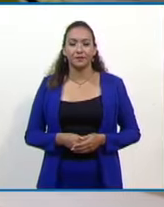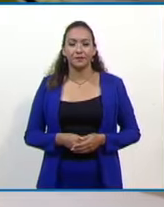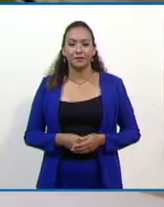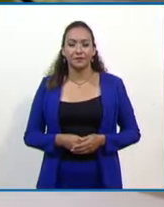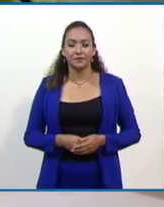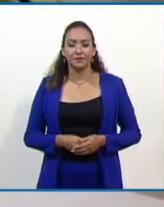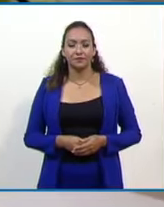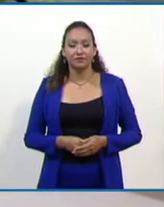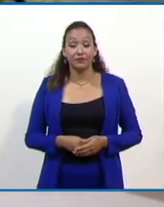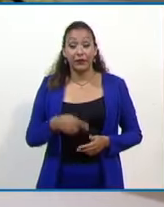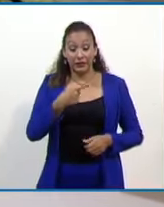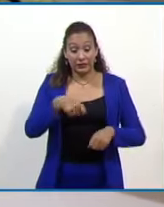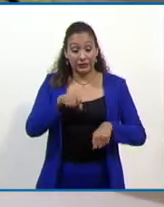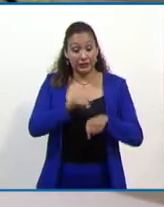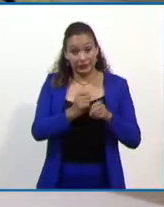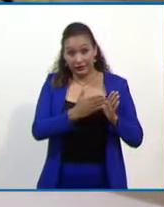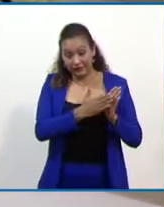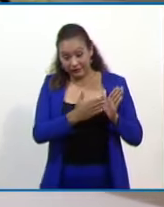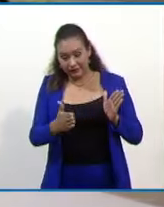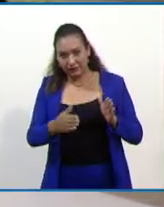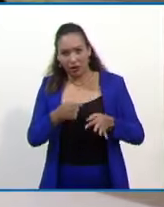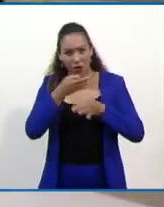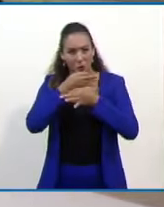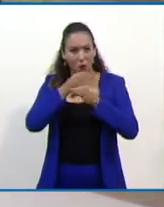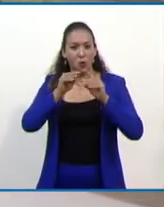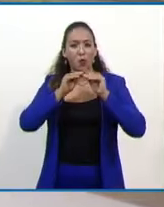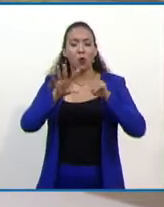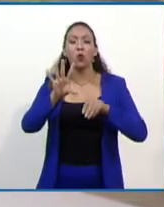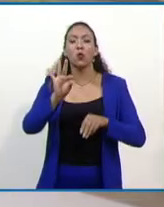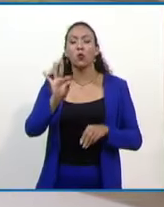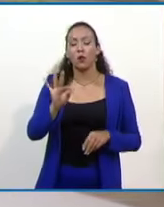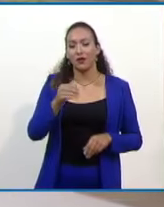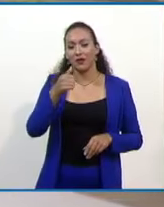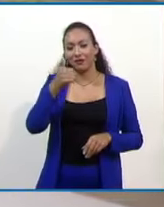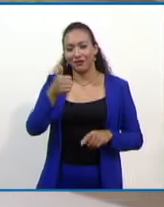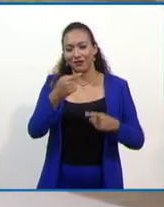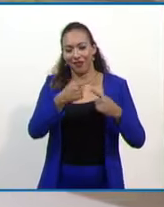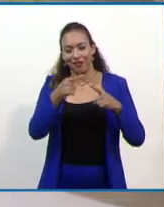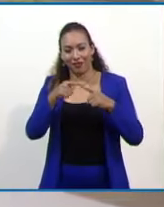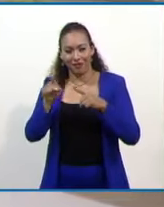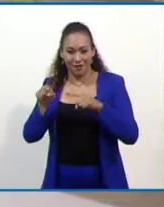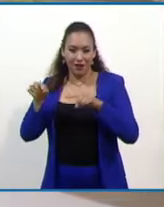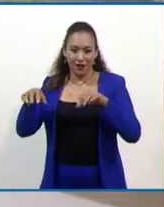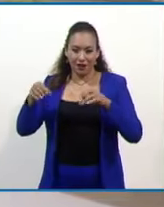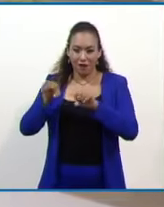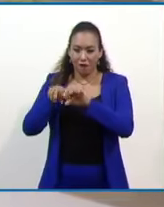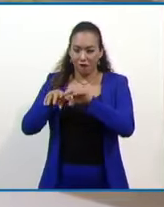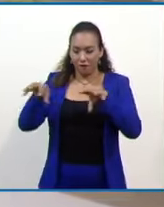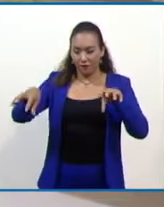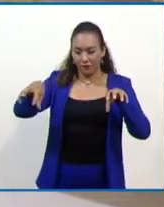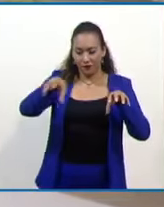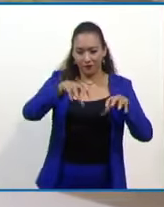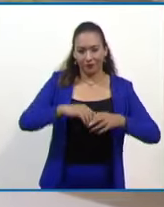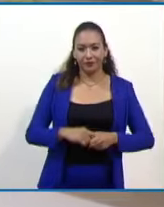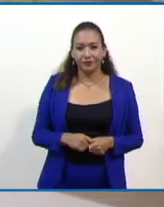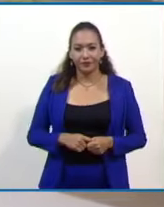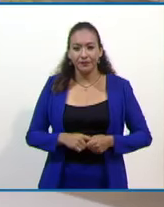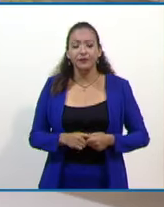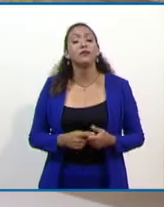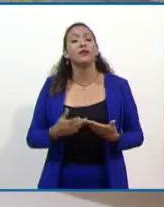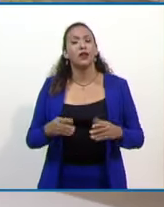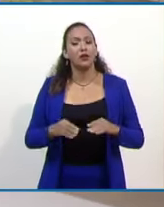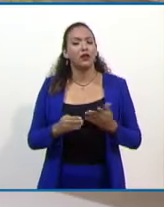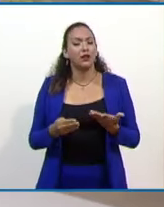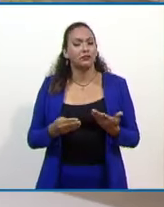Y en el semanario judicial de esta semana se publicaron 46 criterios de diversos órganos jurisdiccionales federales. En esta ocasión no se